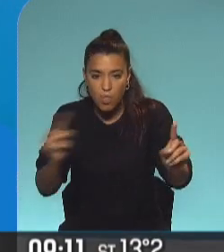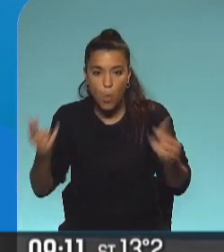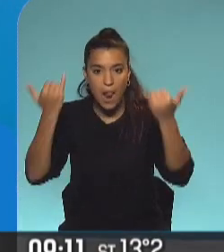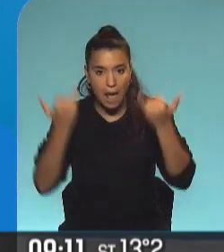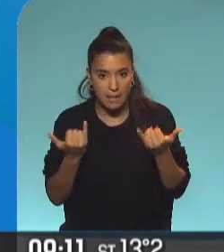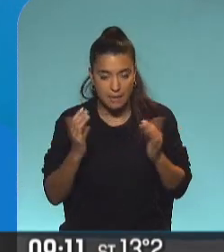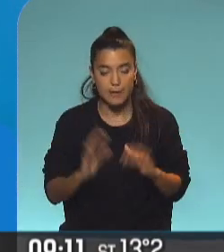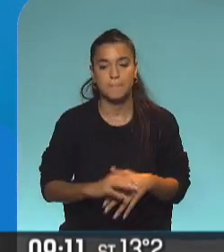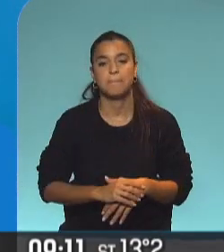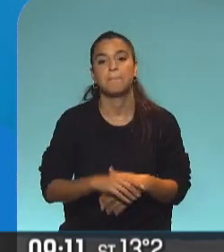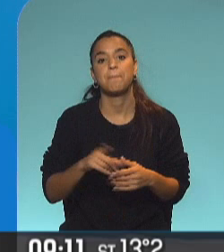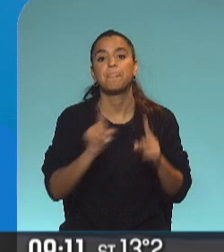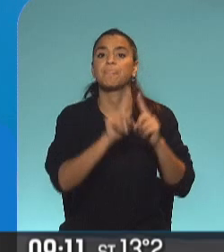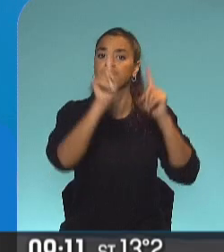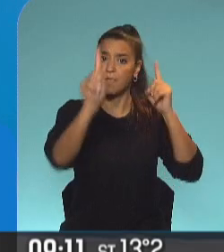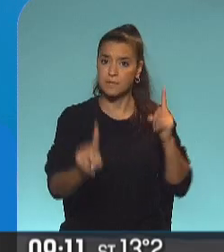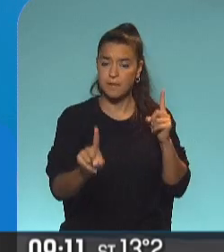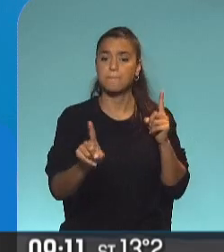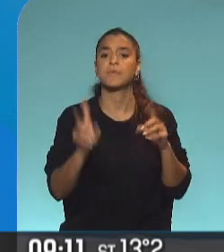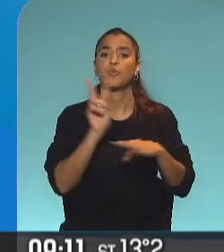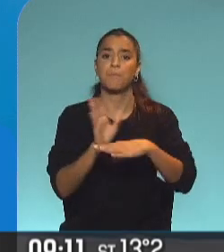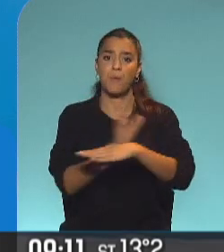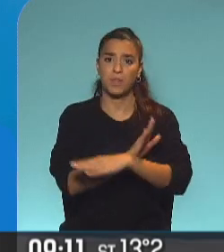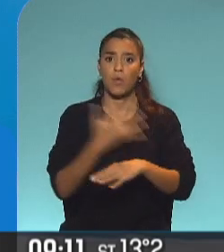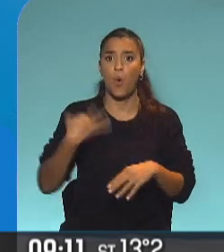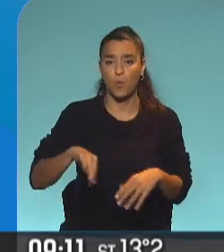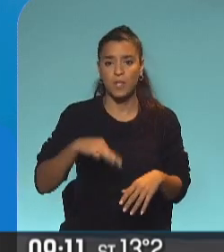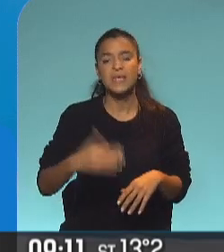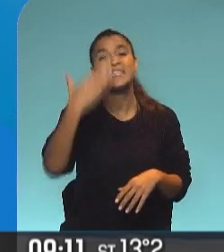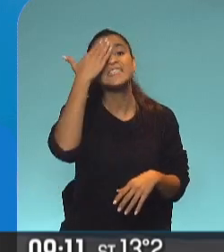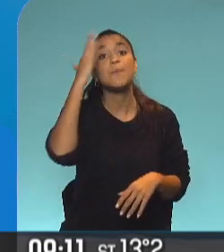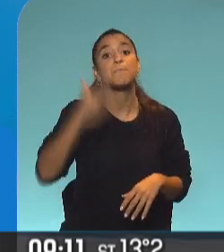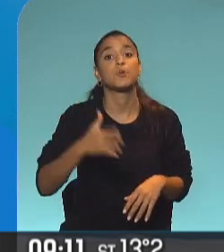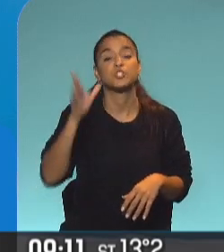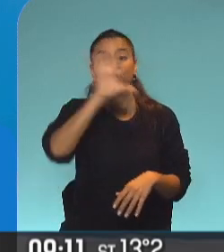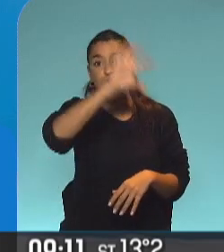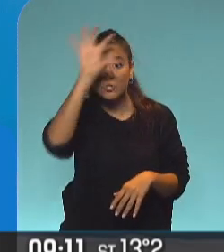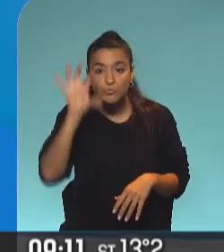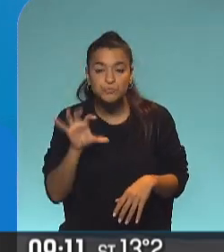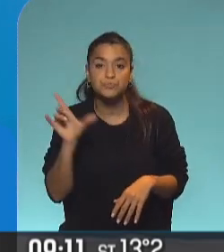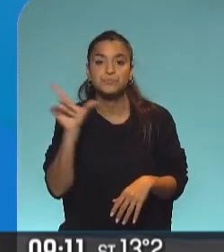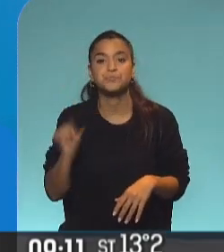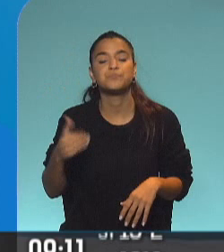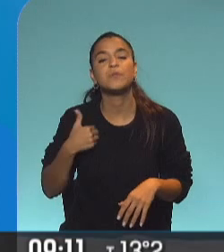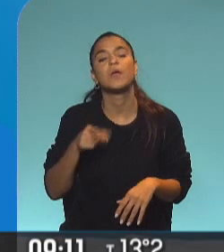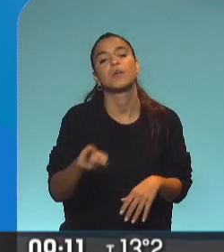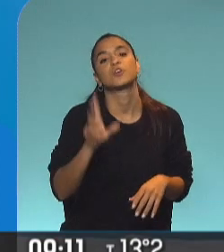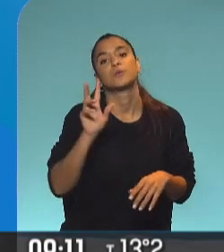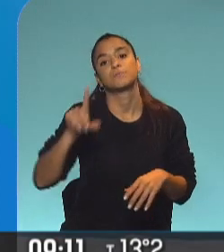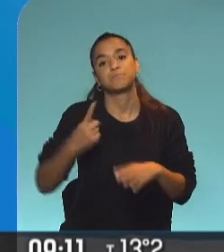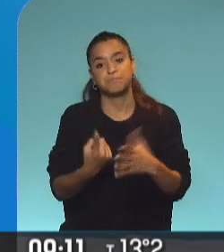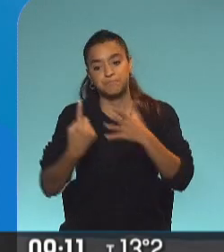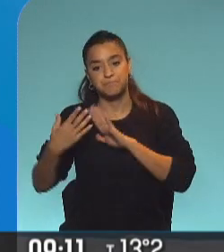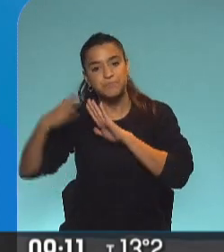con distanciamiento social preventivo y obligatorio, y en el 15% del país este aislamiento social preventivo y obligatorio, con